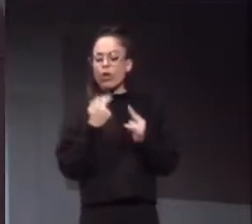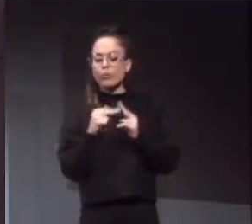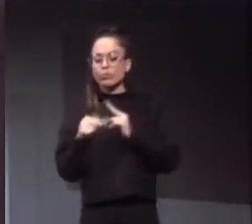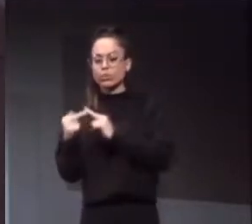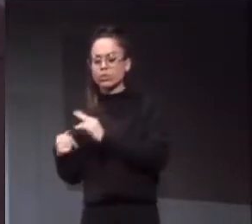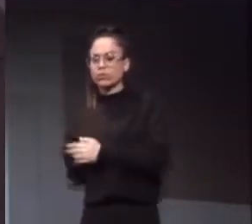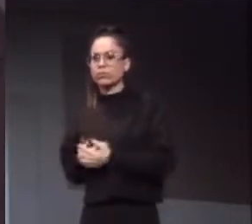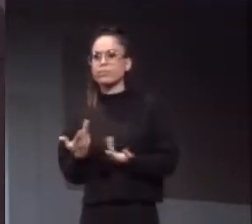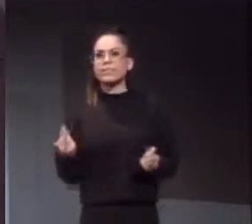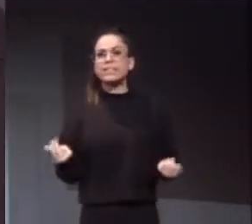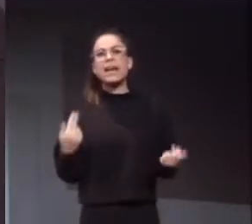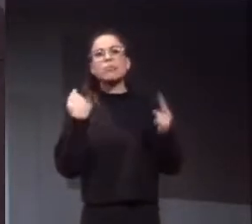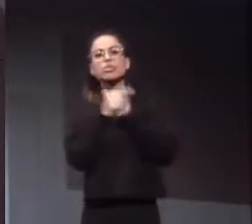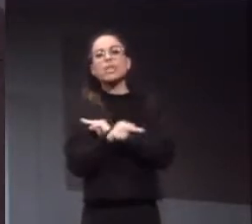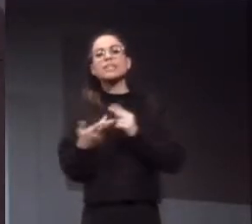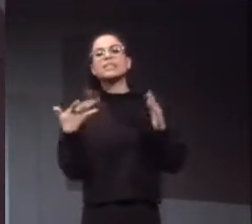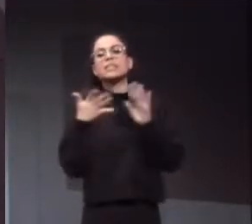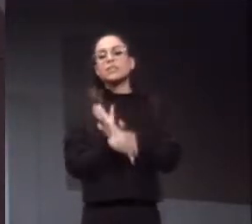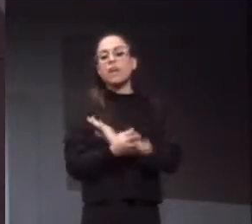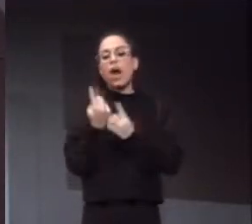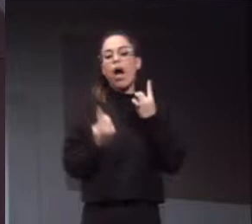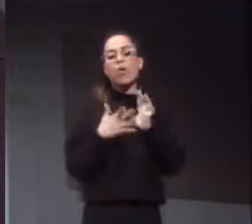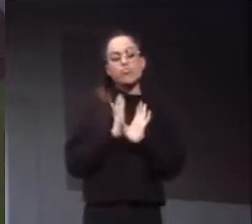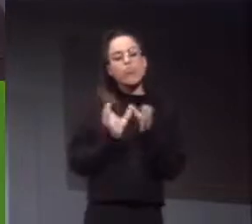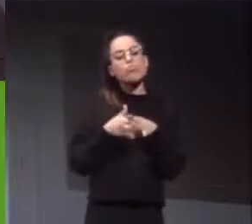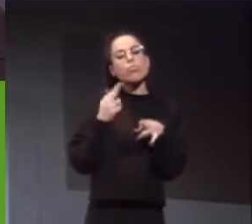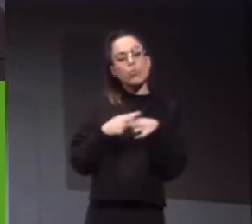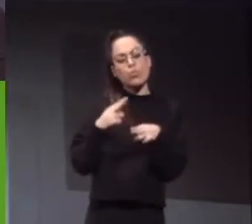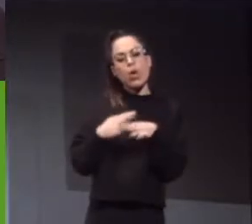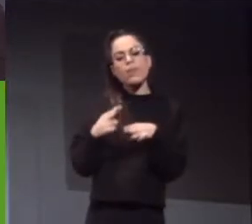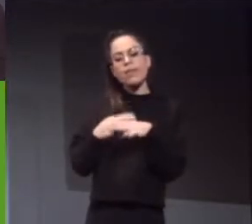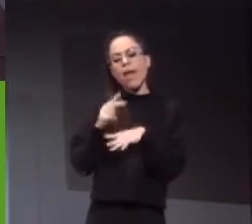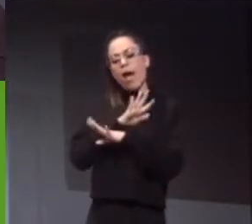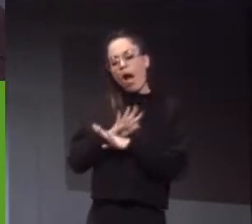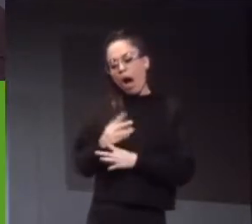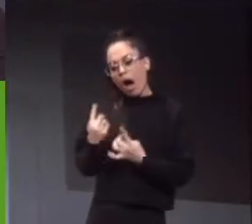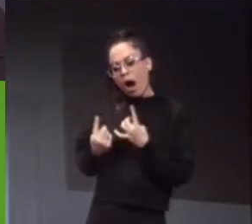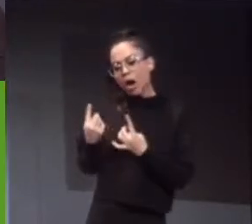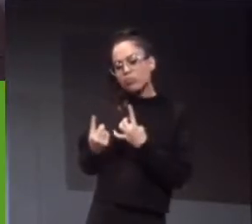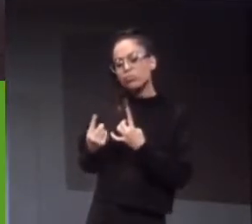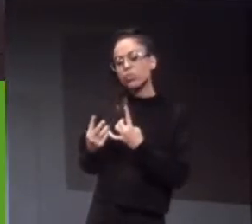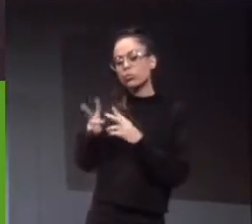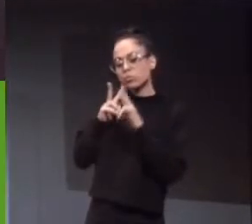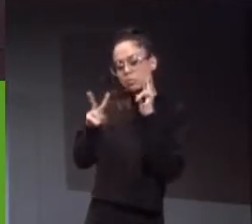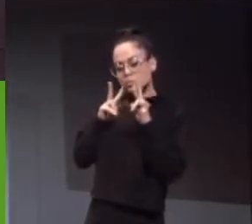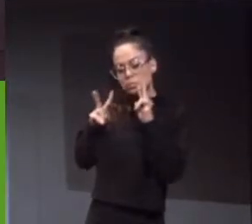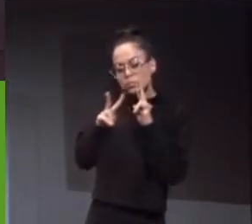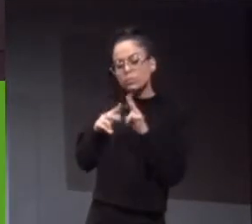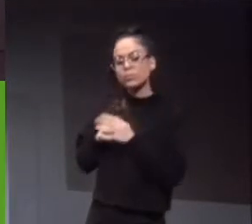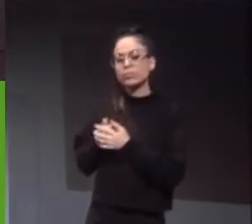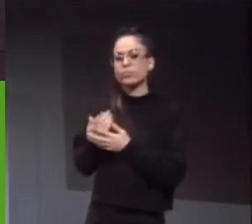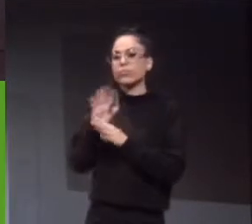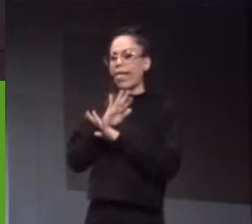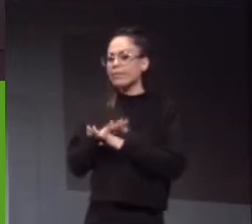me refiero a ciertas organizaciones políticas y acierta el estado de las cosas y a la capacidad de desviar la